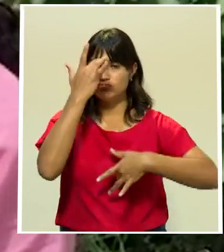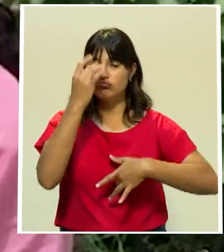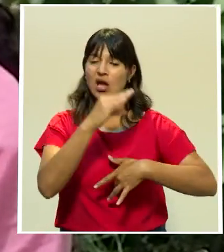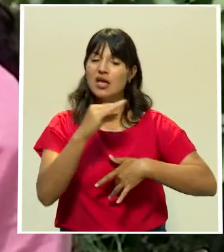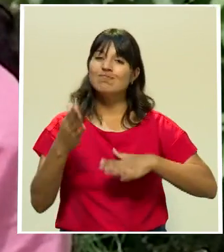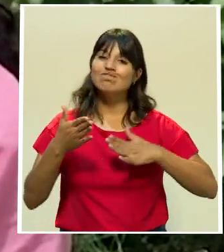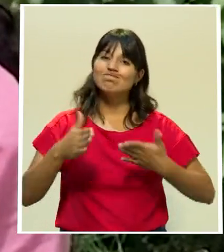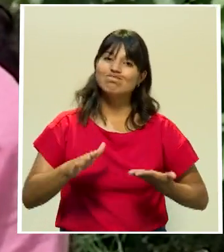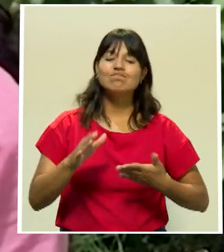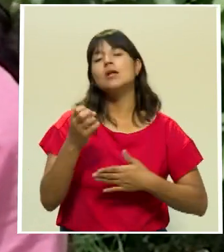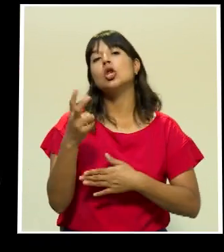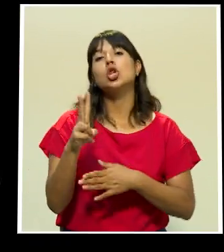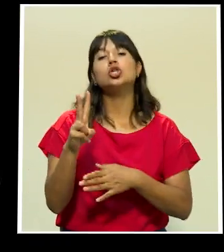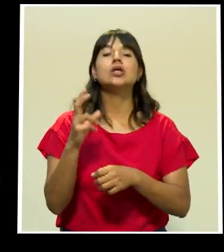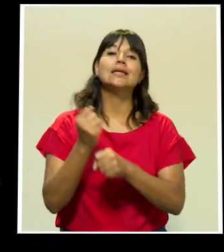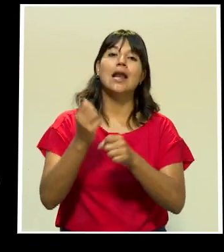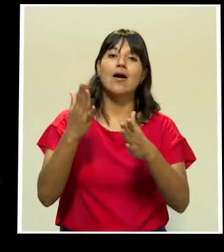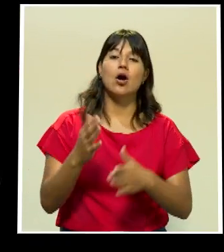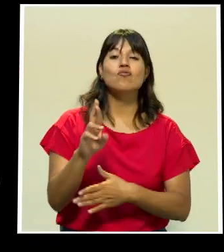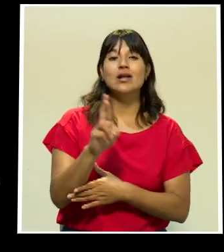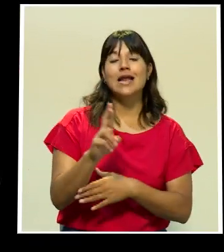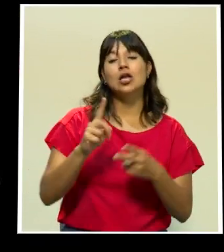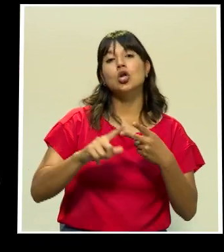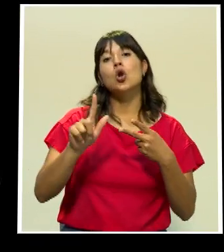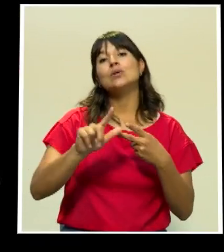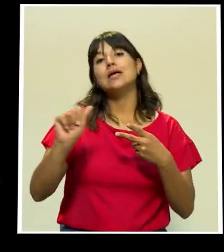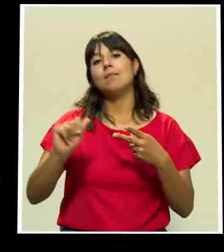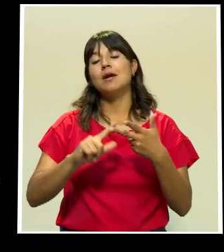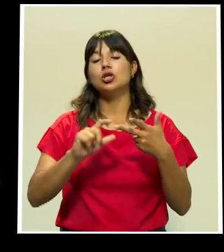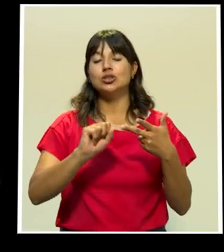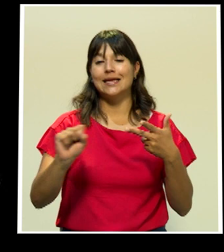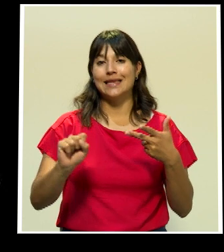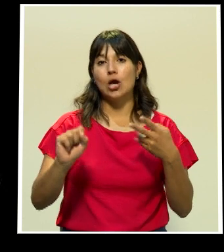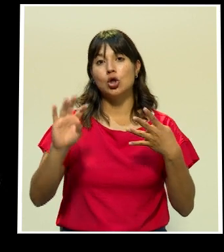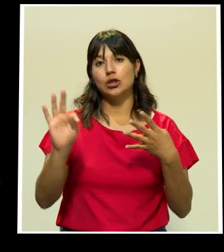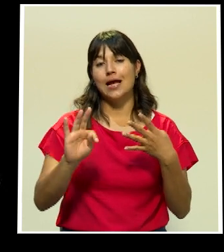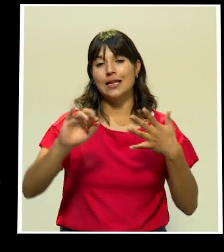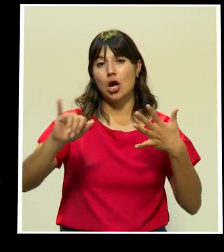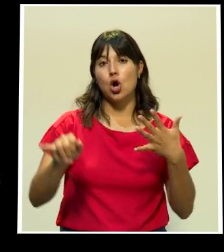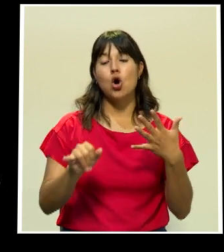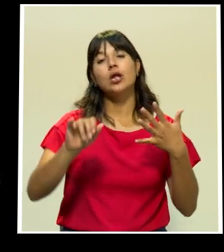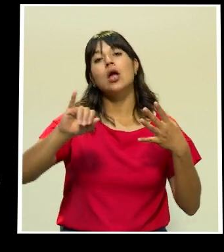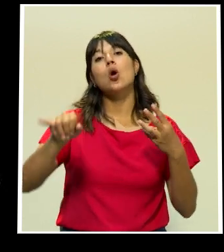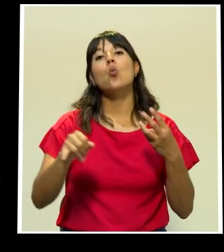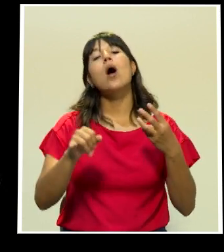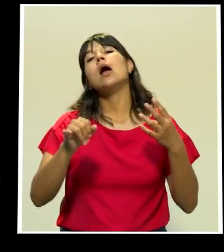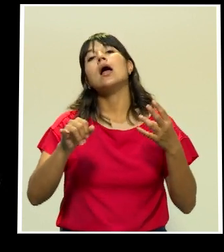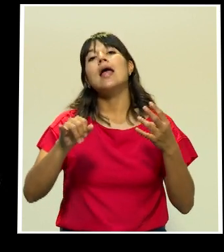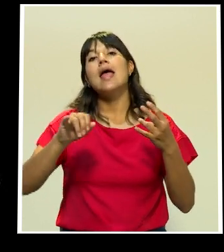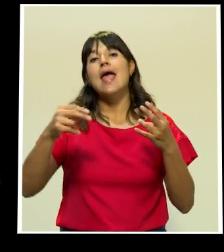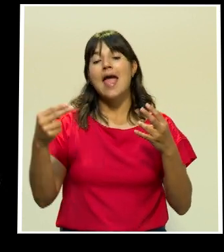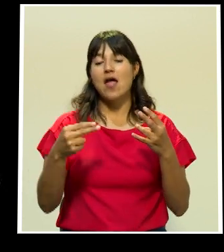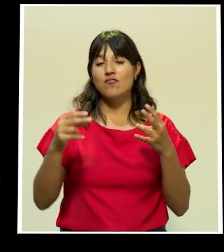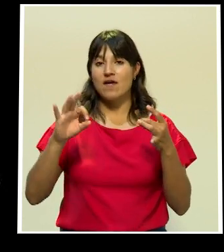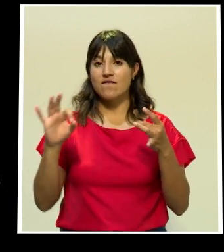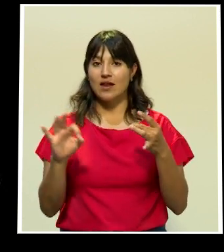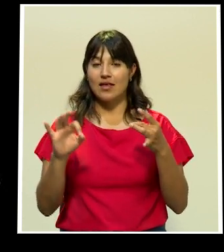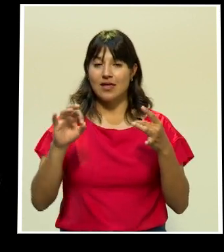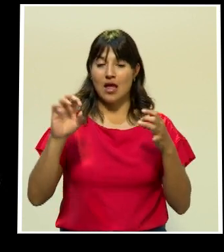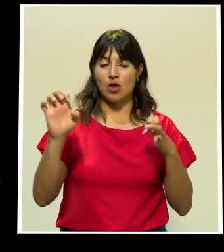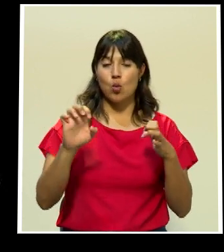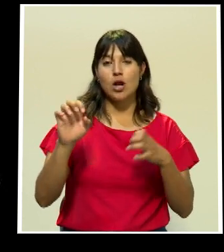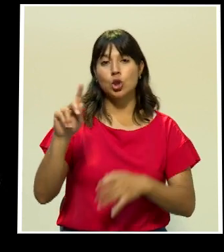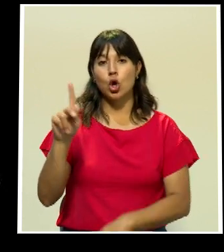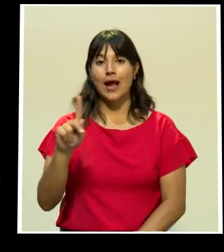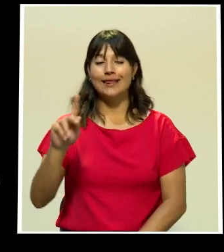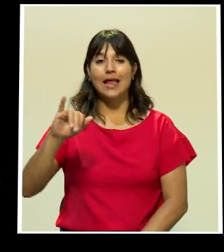de 12 funcionarios: Reinaldo, Luis Alberto, Santiago, Tania, Jorge, Juan, Henry, Freddy, Eduardo,